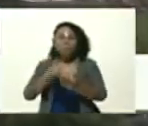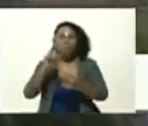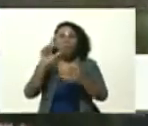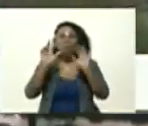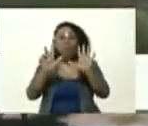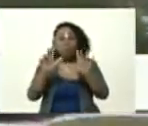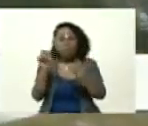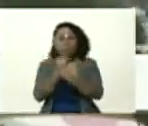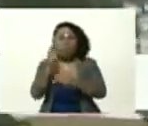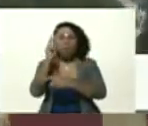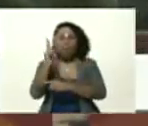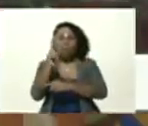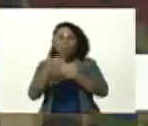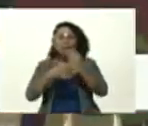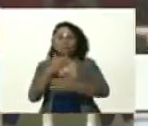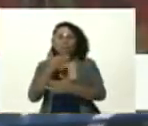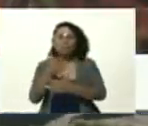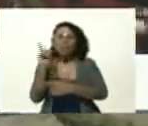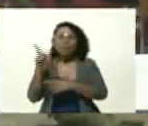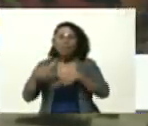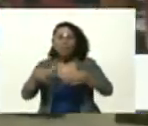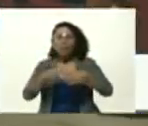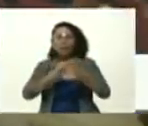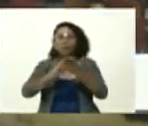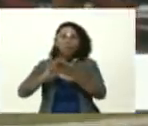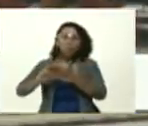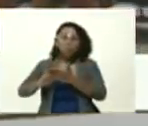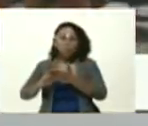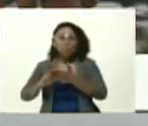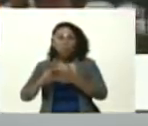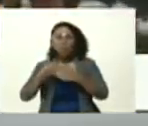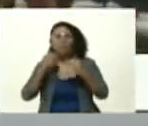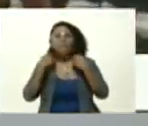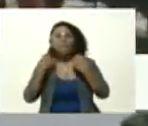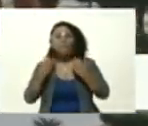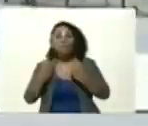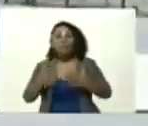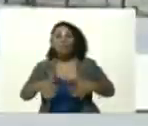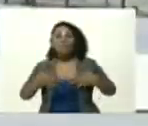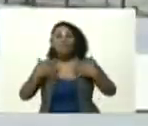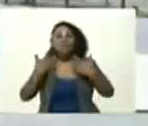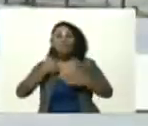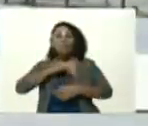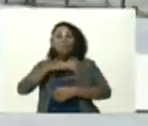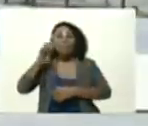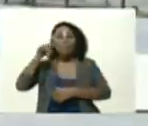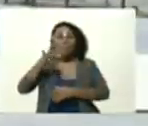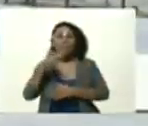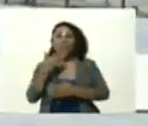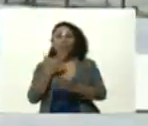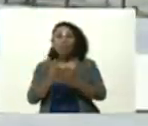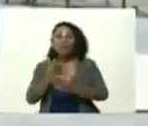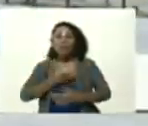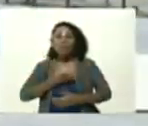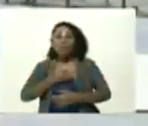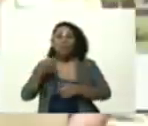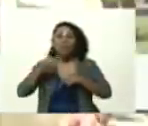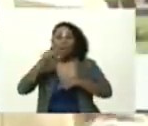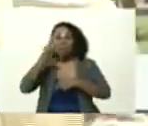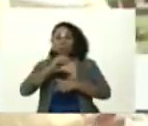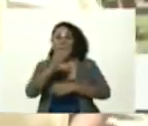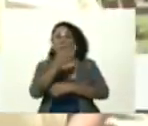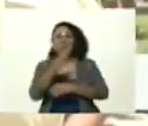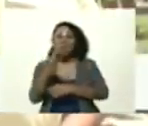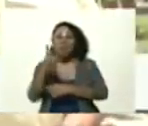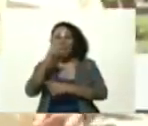permiten a nosotros tener ahora todo este espacio recuperado para el disfrute de nuestro pueblo. Gracias, alcalde. Bueno, aquí año